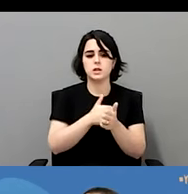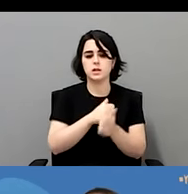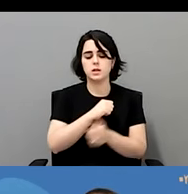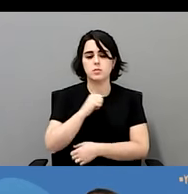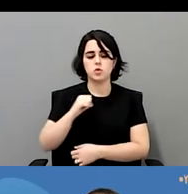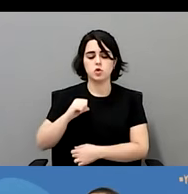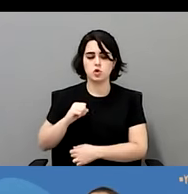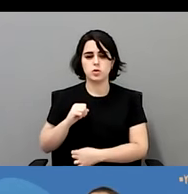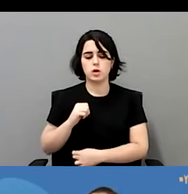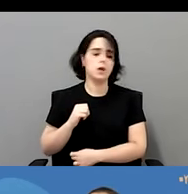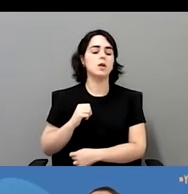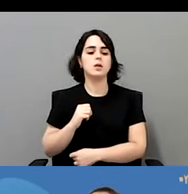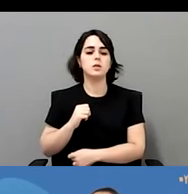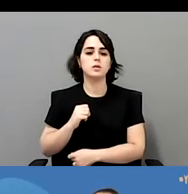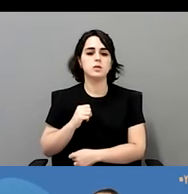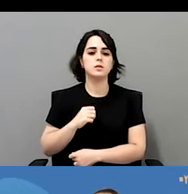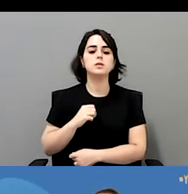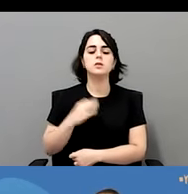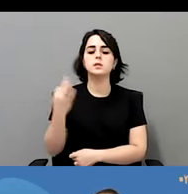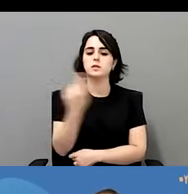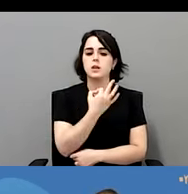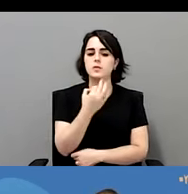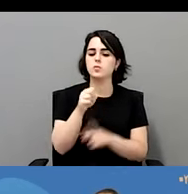debe estar reconocida